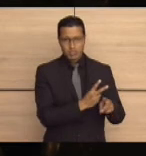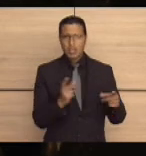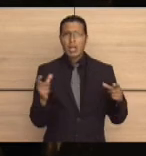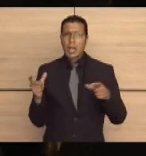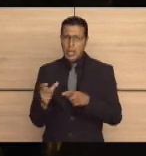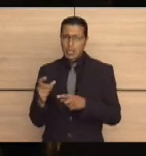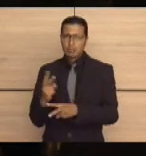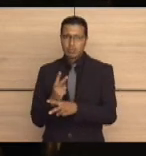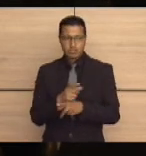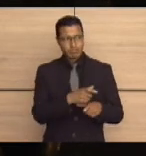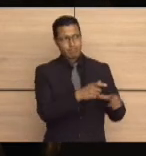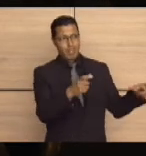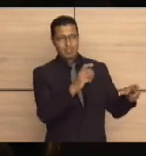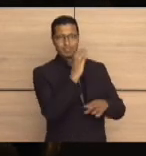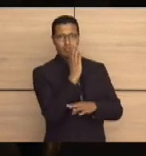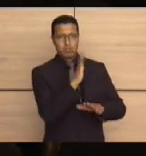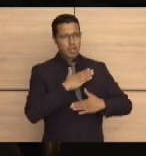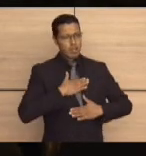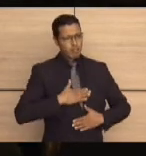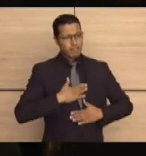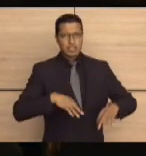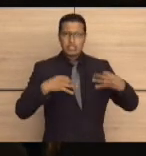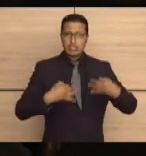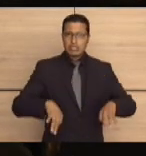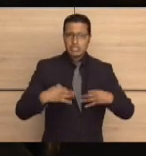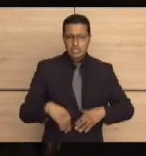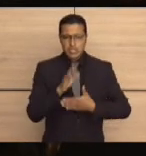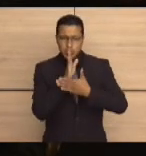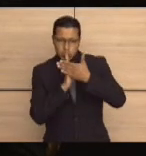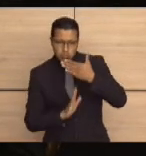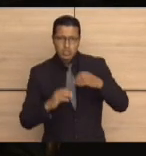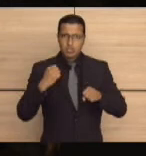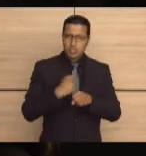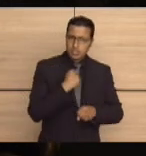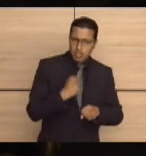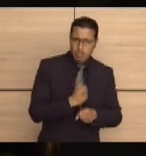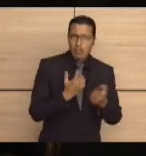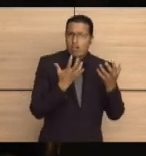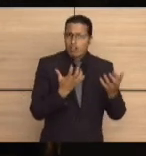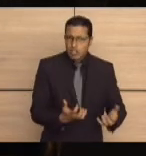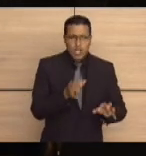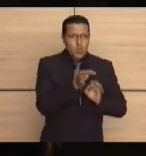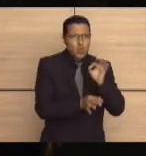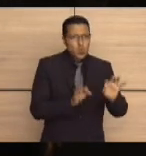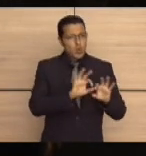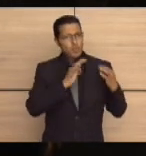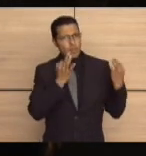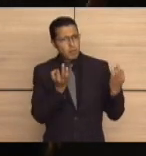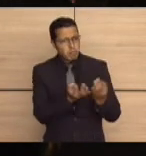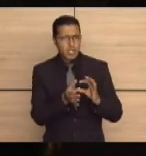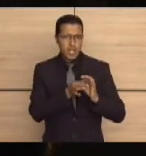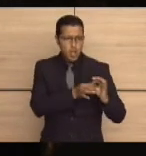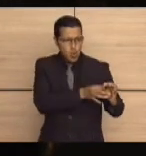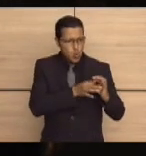sociedad de gente pacífica, de gente sencilla, de gente que quiere trabajar, de gente que quiere cuidar a su familia, de gente que busca